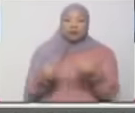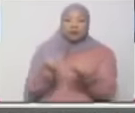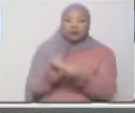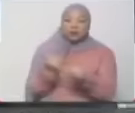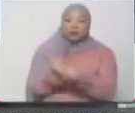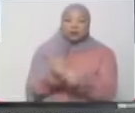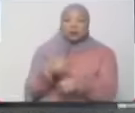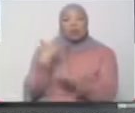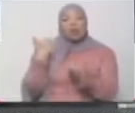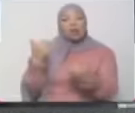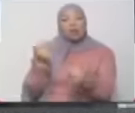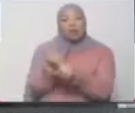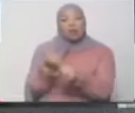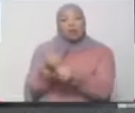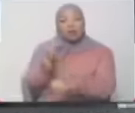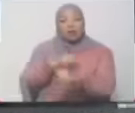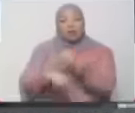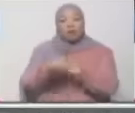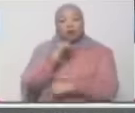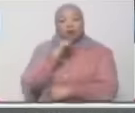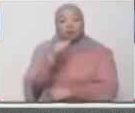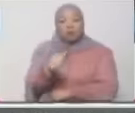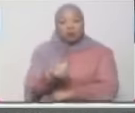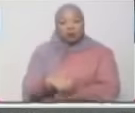Somos el bien frente al mal.